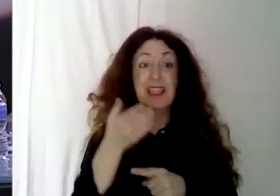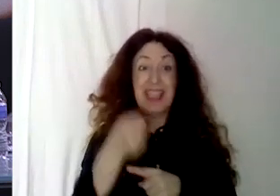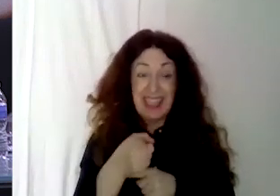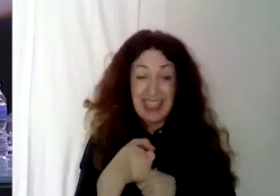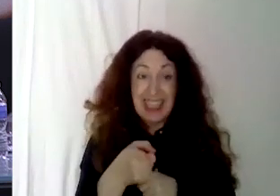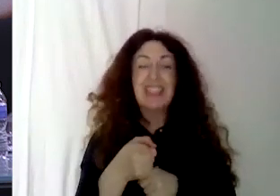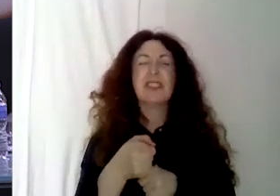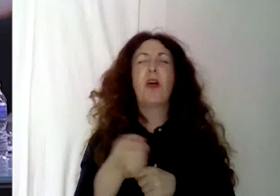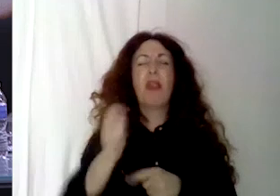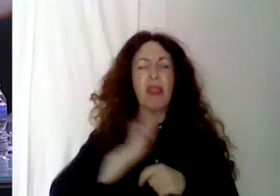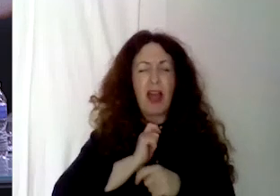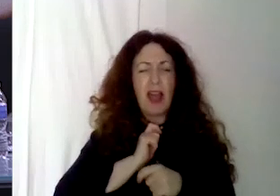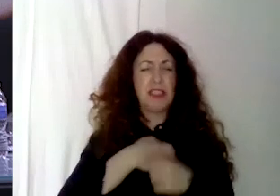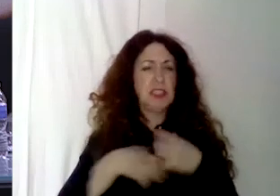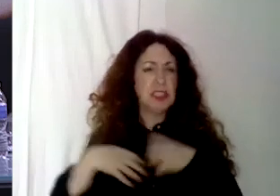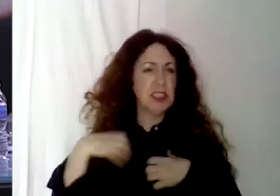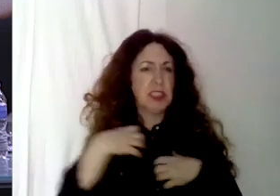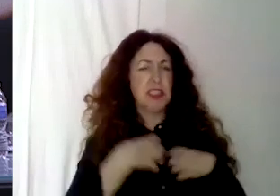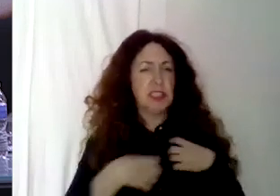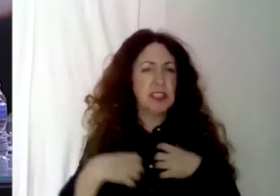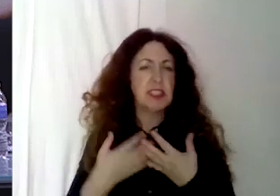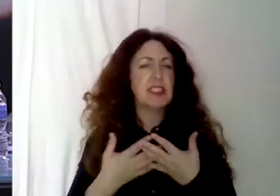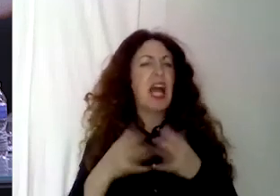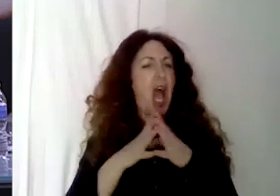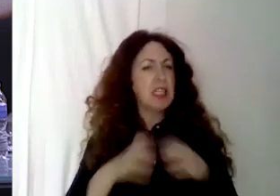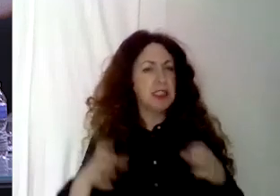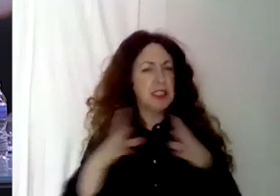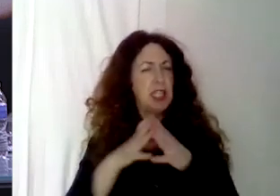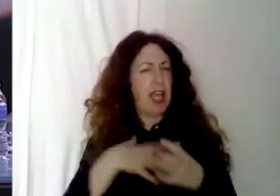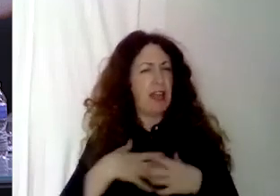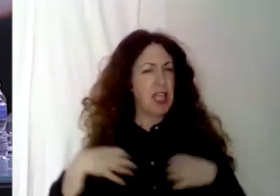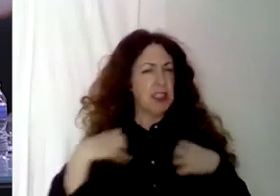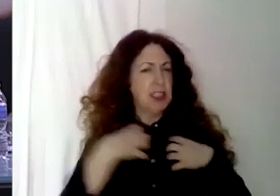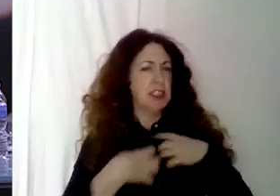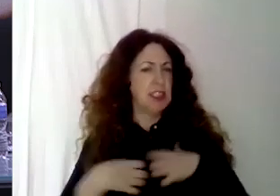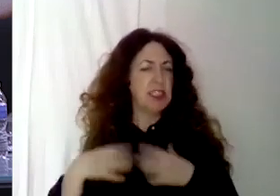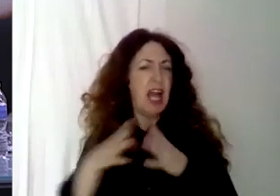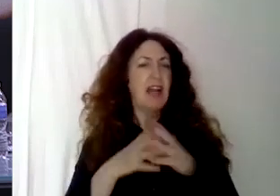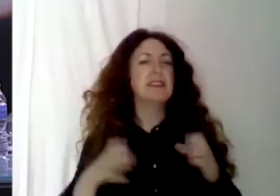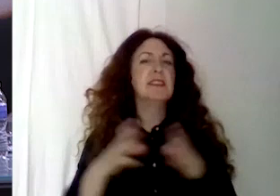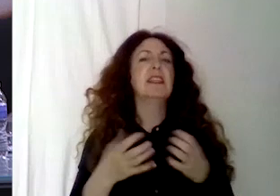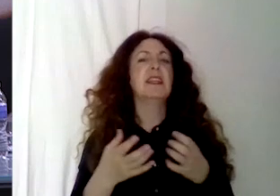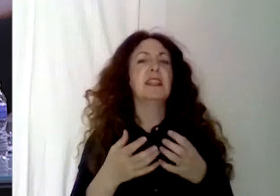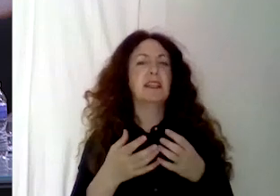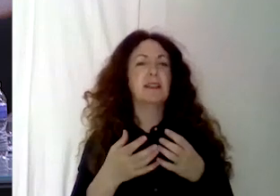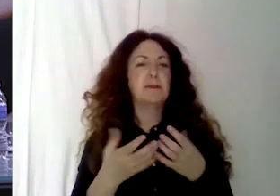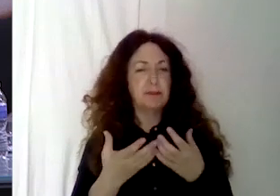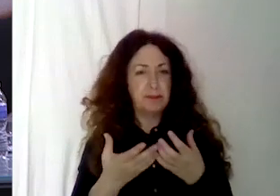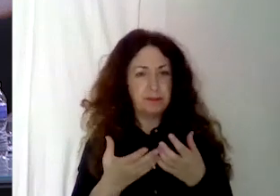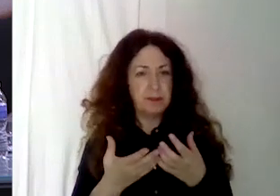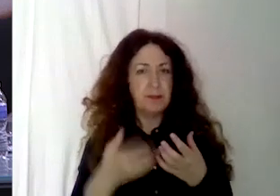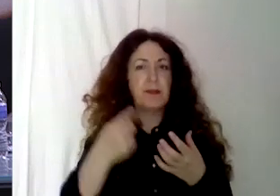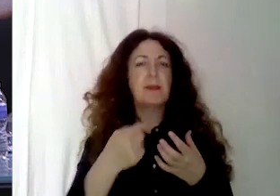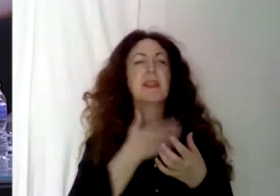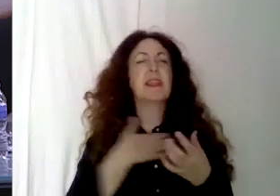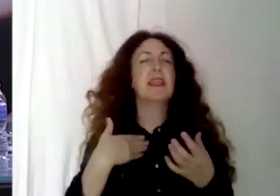suscita en él un estado no de ansiedad que la satura sobre la base de